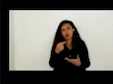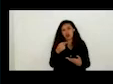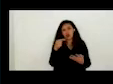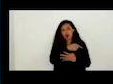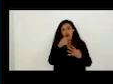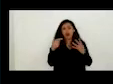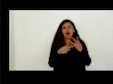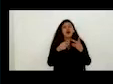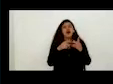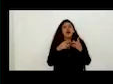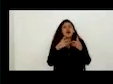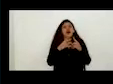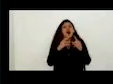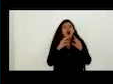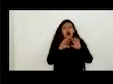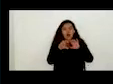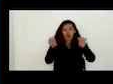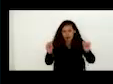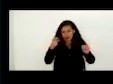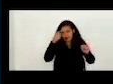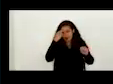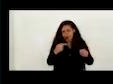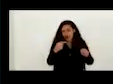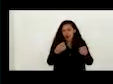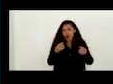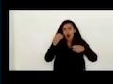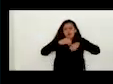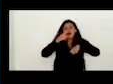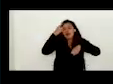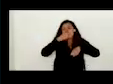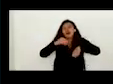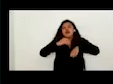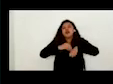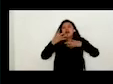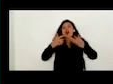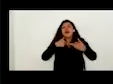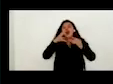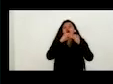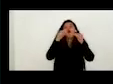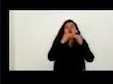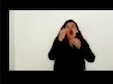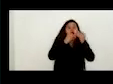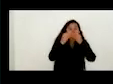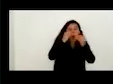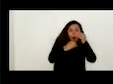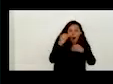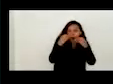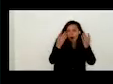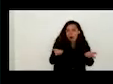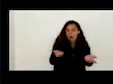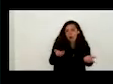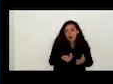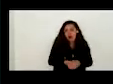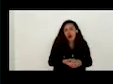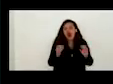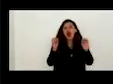cocteleras y a esto agregar y proveer que pudiera comer una fruta en ese momento y o